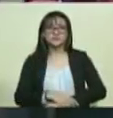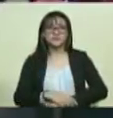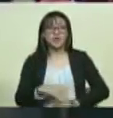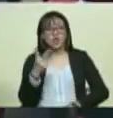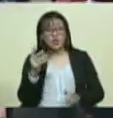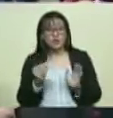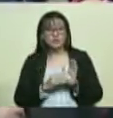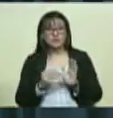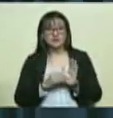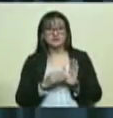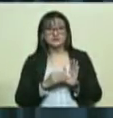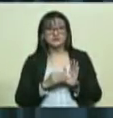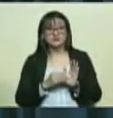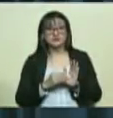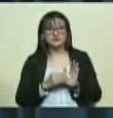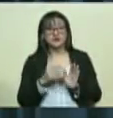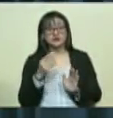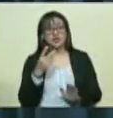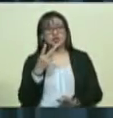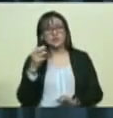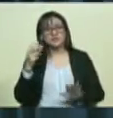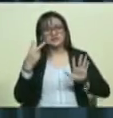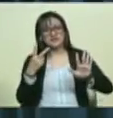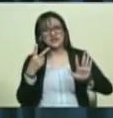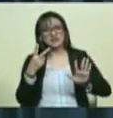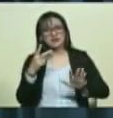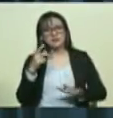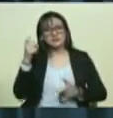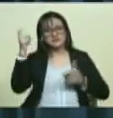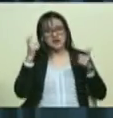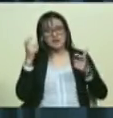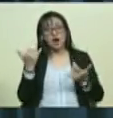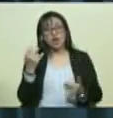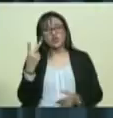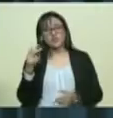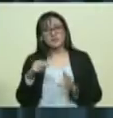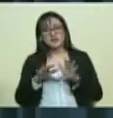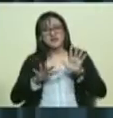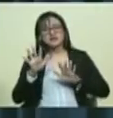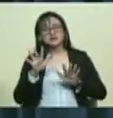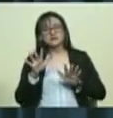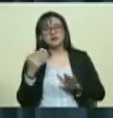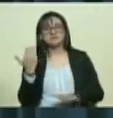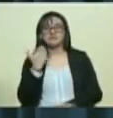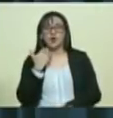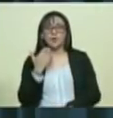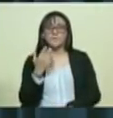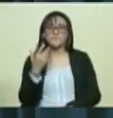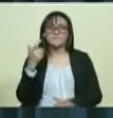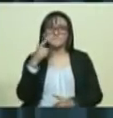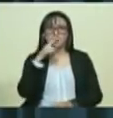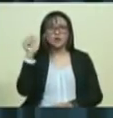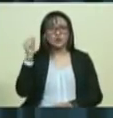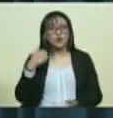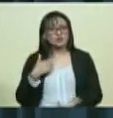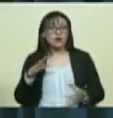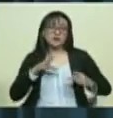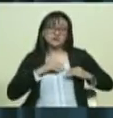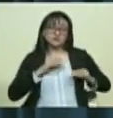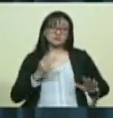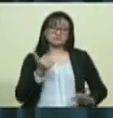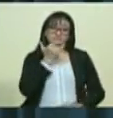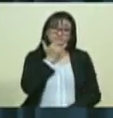en el 2007 de presidente chávez y en el 2015 presidente nicolás maduro hemos reconocido el resultado electoral de inmediato